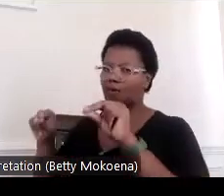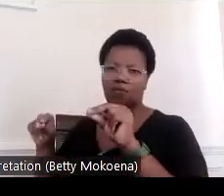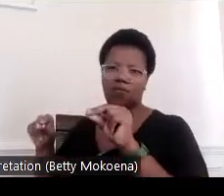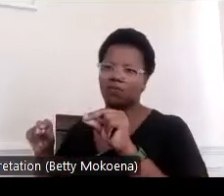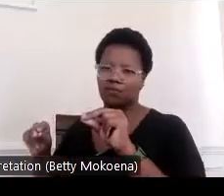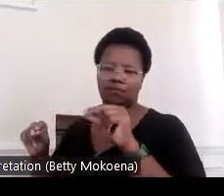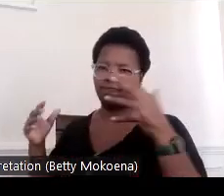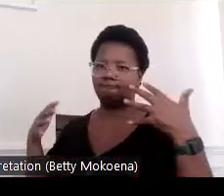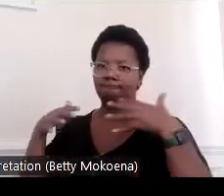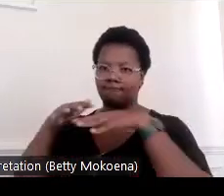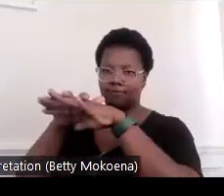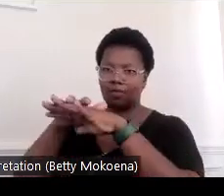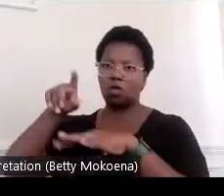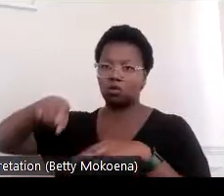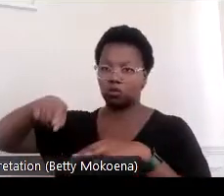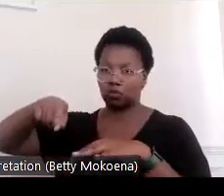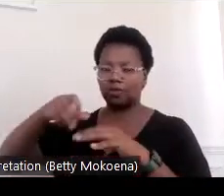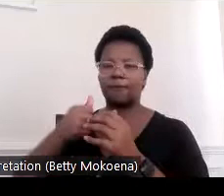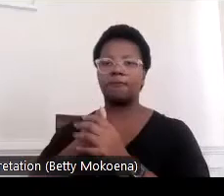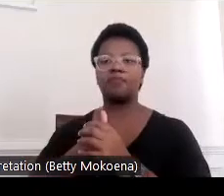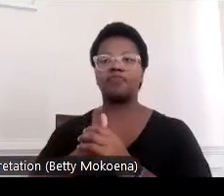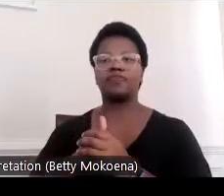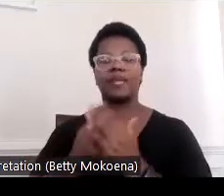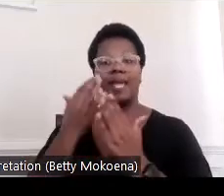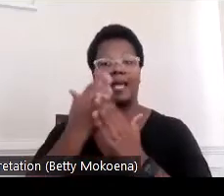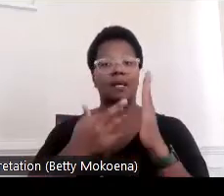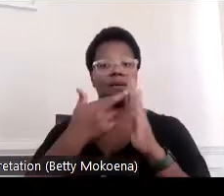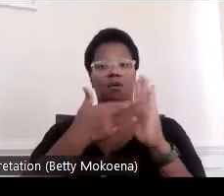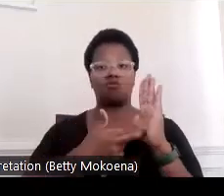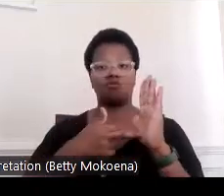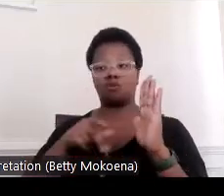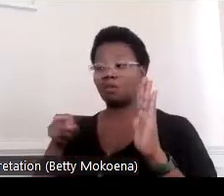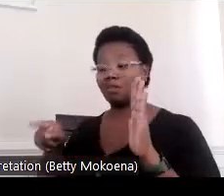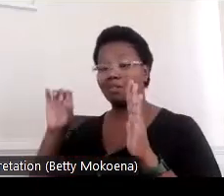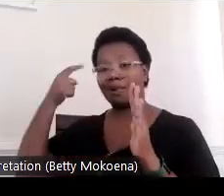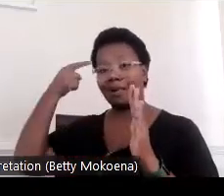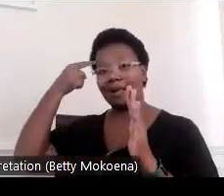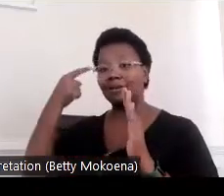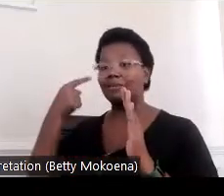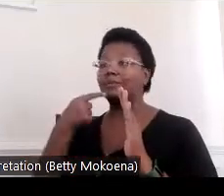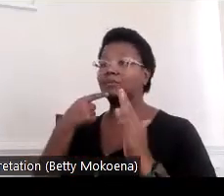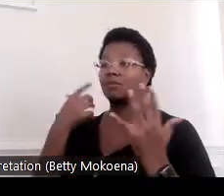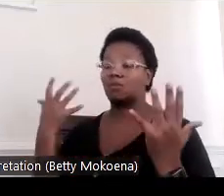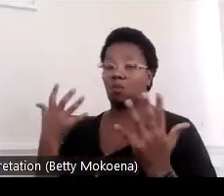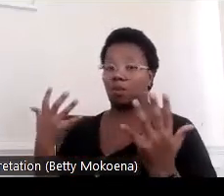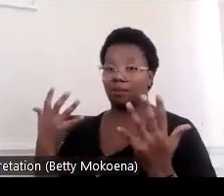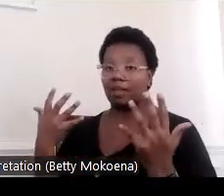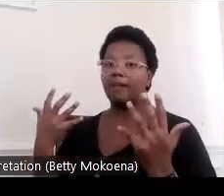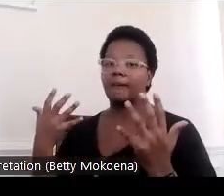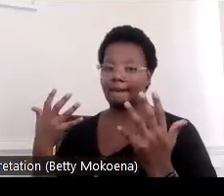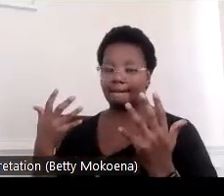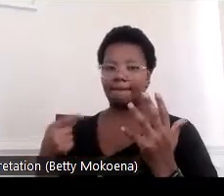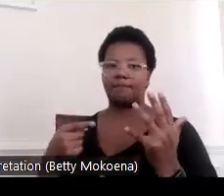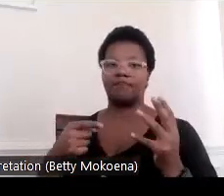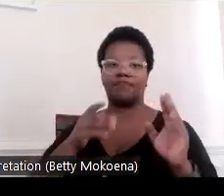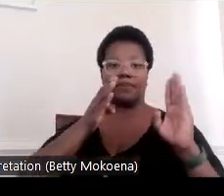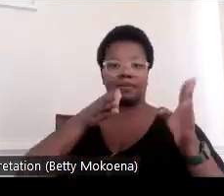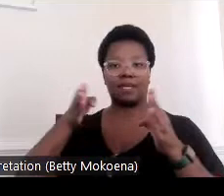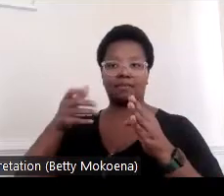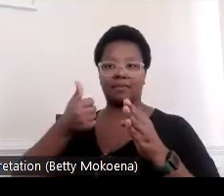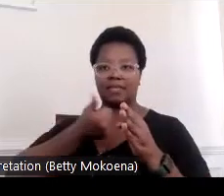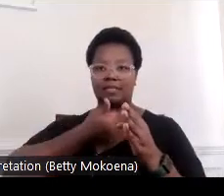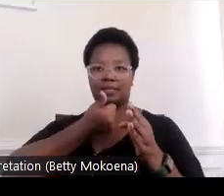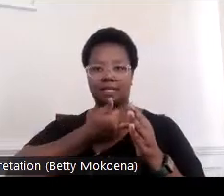segreguemos a gente con discapacidades algunas de las reglas que el Gobierno Federal ha decidido para ayudar con esto es